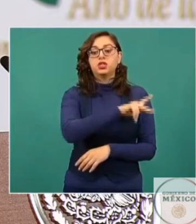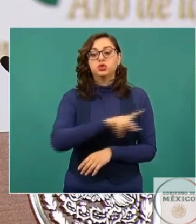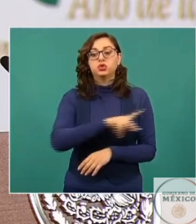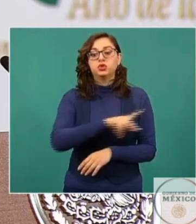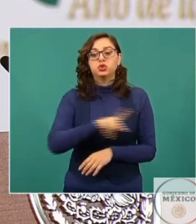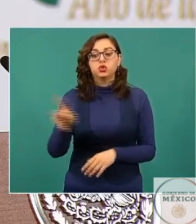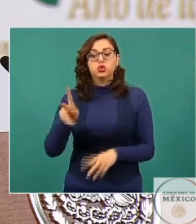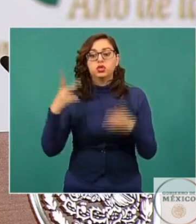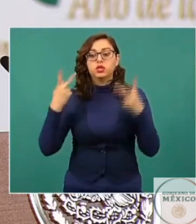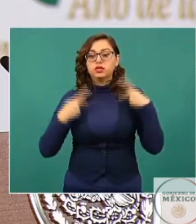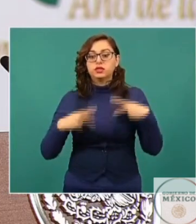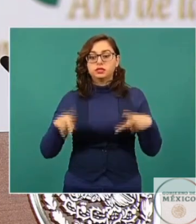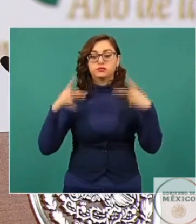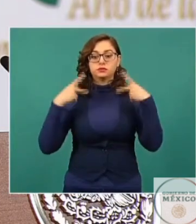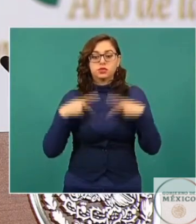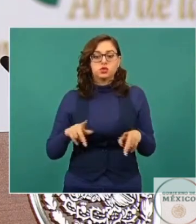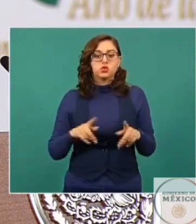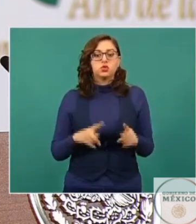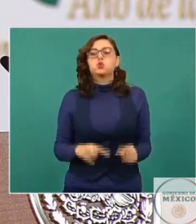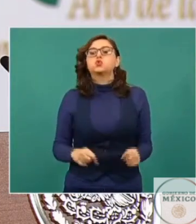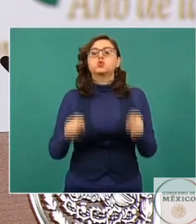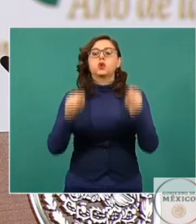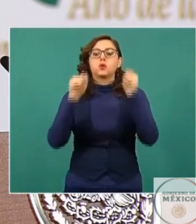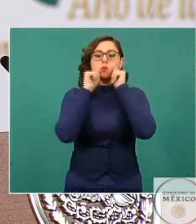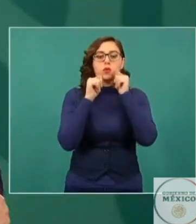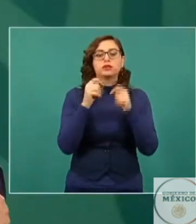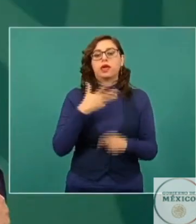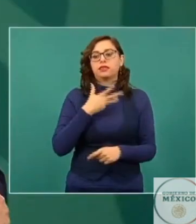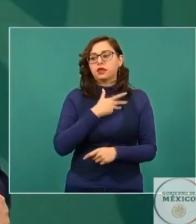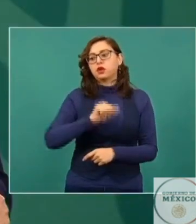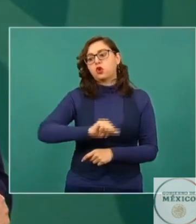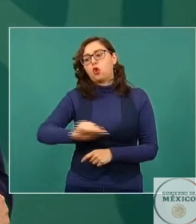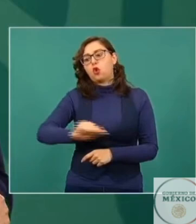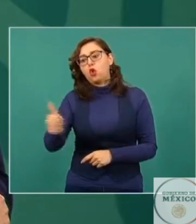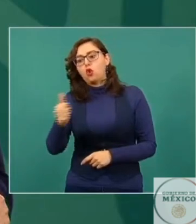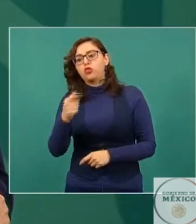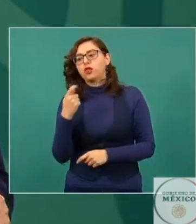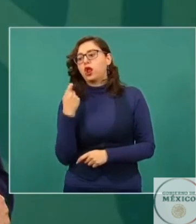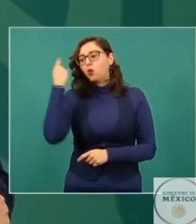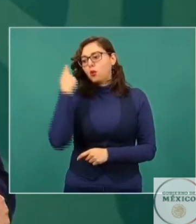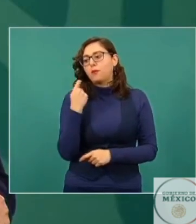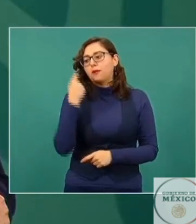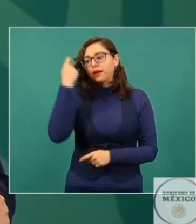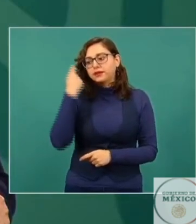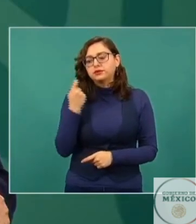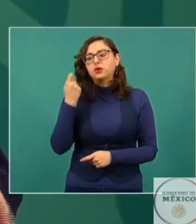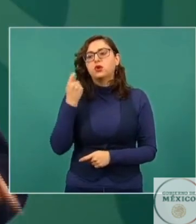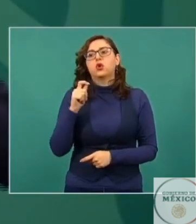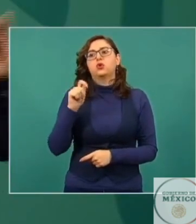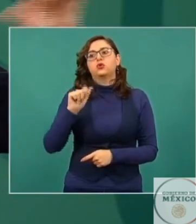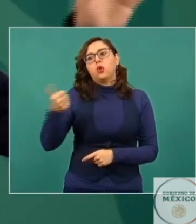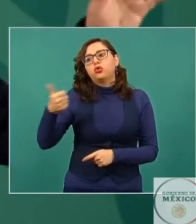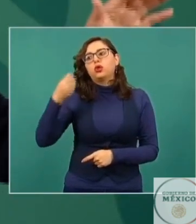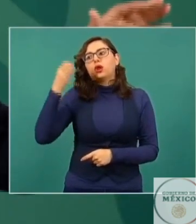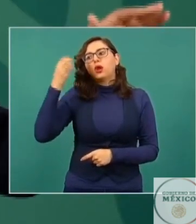Amigos y amigas, hoy la derecha está embravecida en contra de este gobierno porque ya no los deja